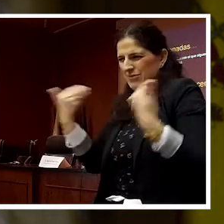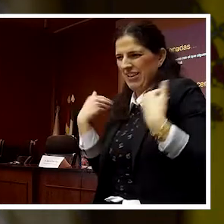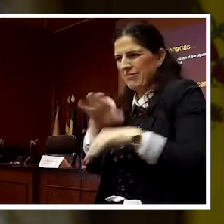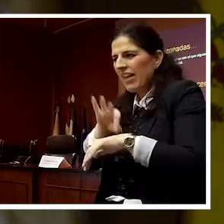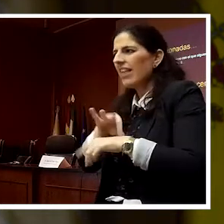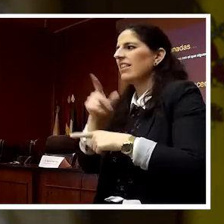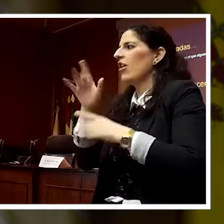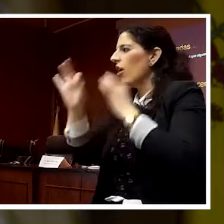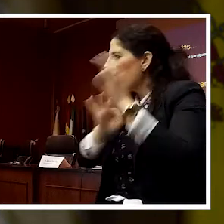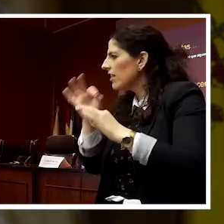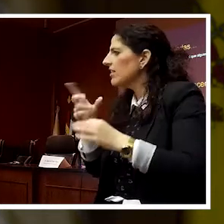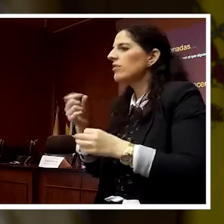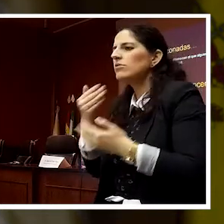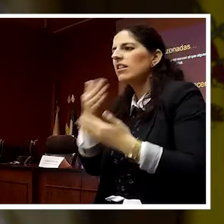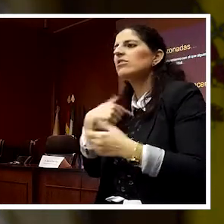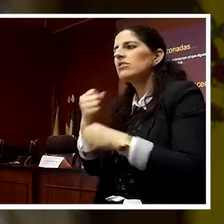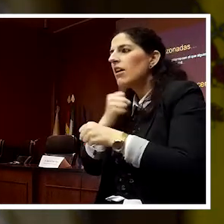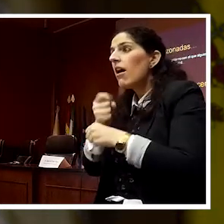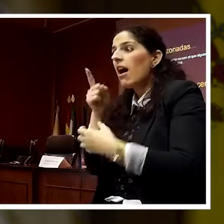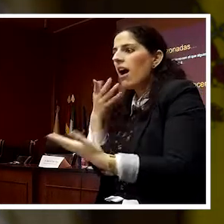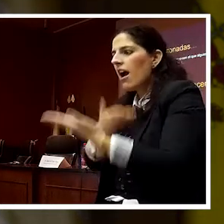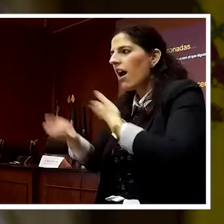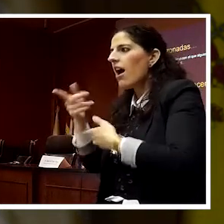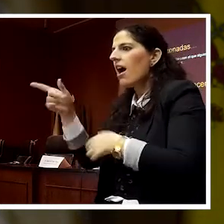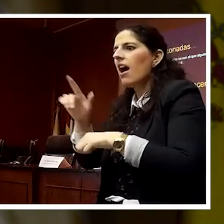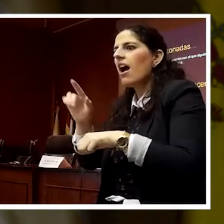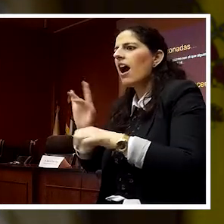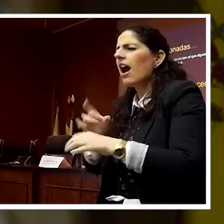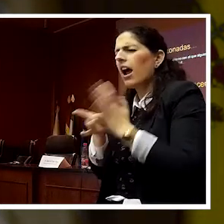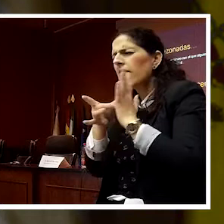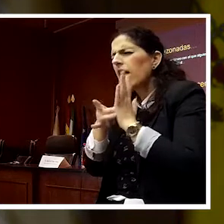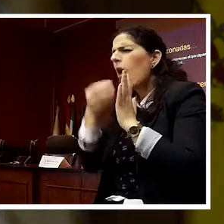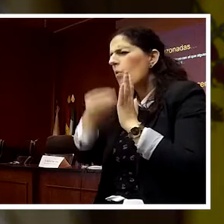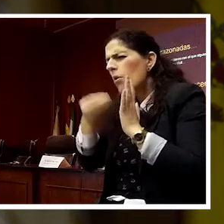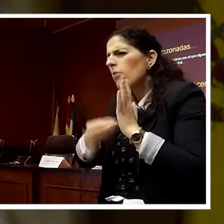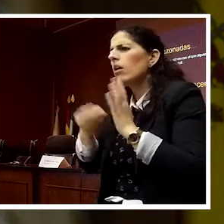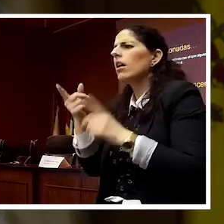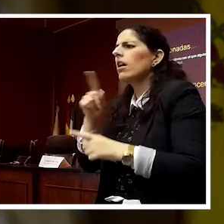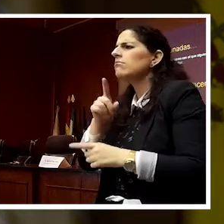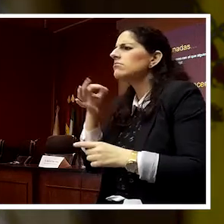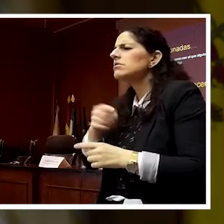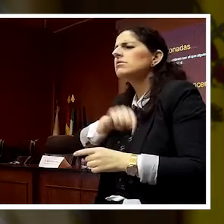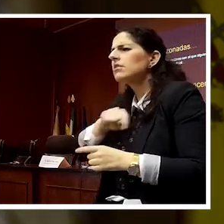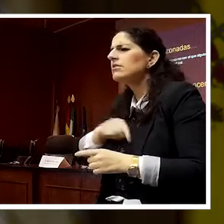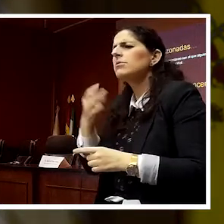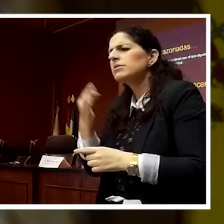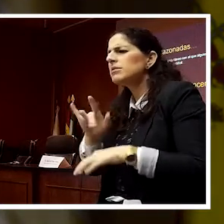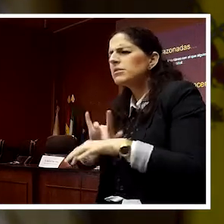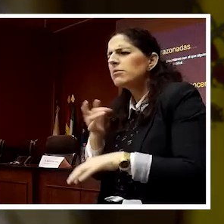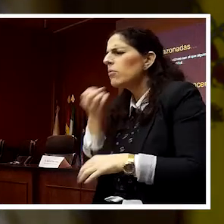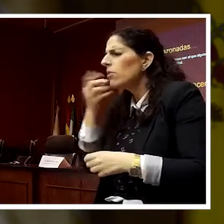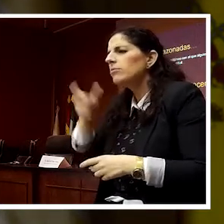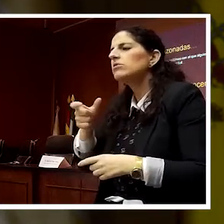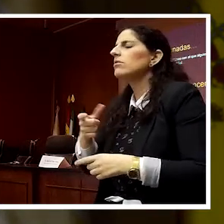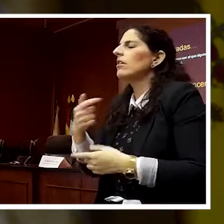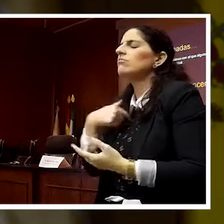que trabajar con personas de esta calidad profesional y calidad humana, pues para mí, desde luego, es